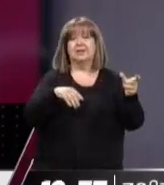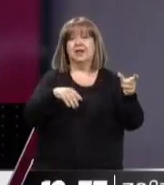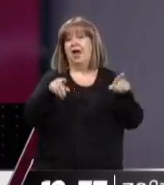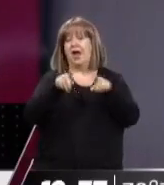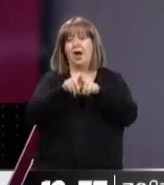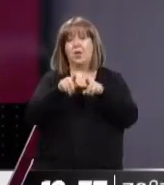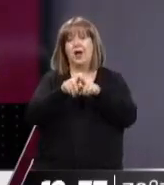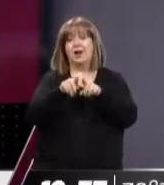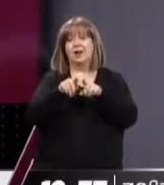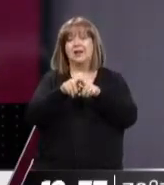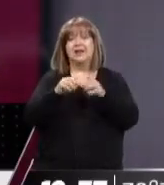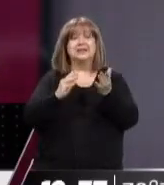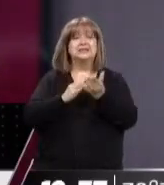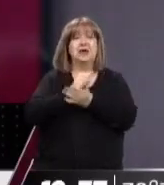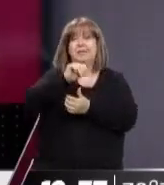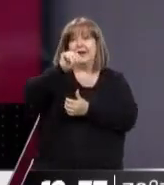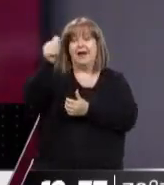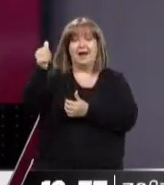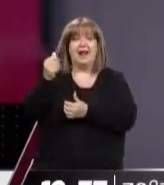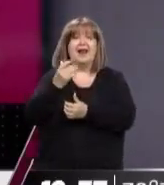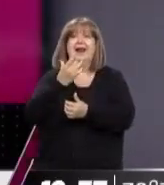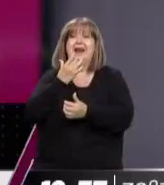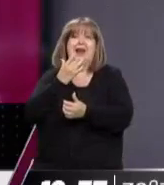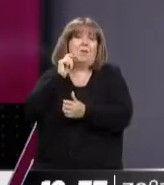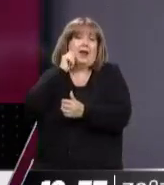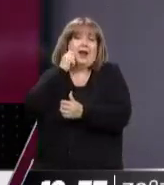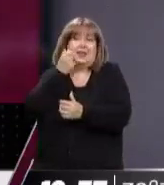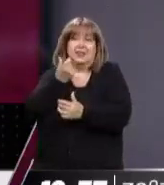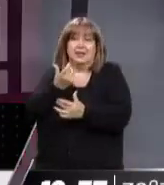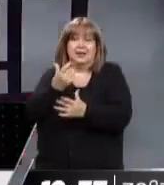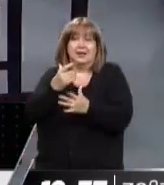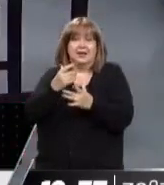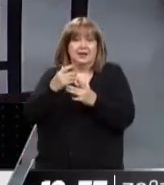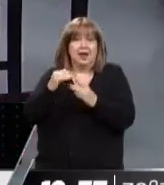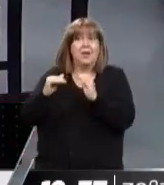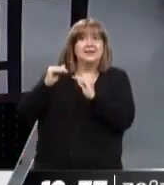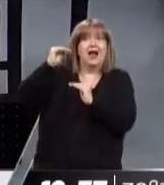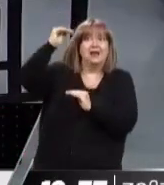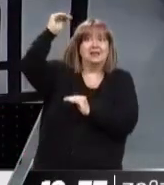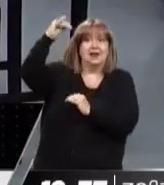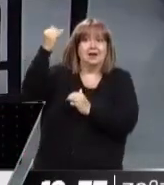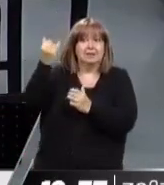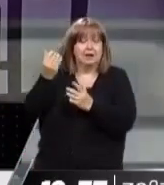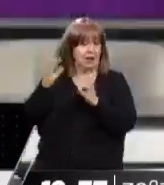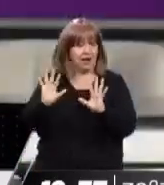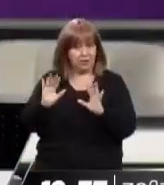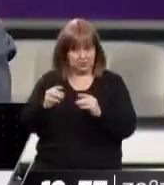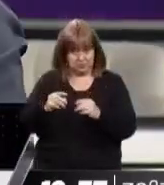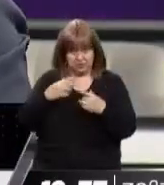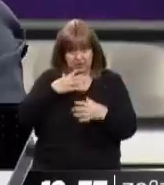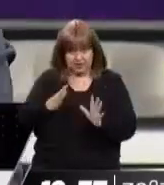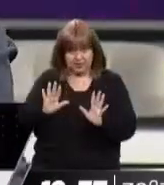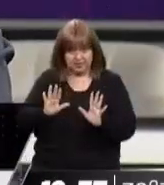es el tipo de chica que suele ganar el reinado de la vendimia. Eso es lo que dice Guaymallén. ¿Ves que existe eso? ¿Ves que se da? Yo creo que acá hay que